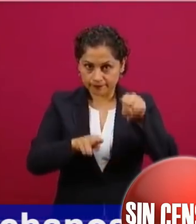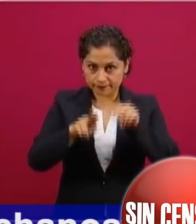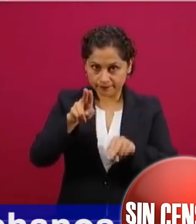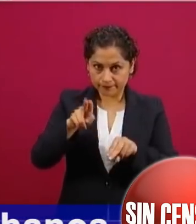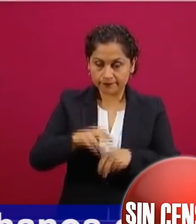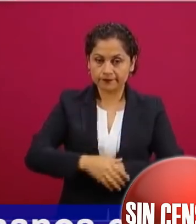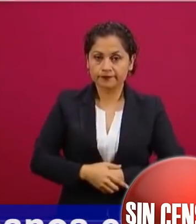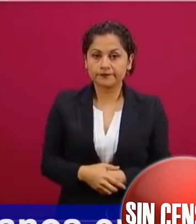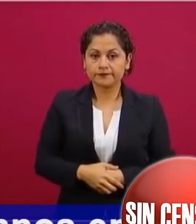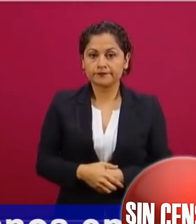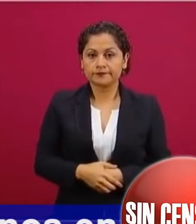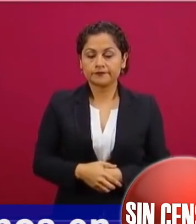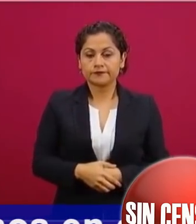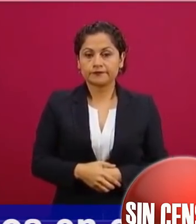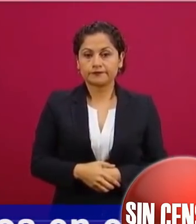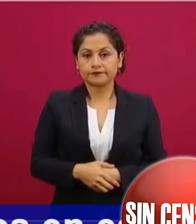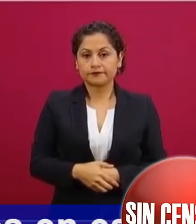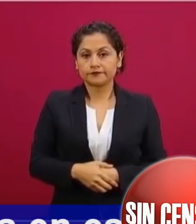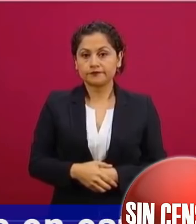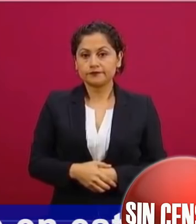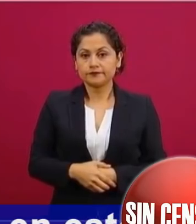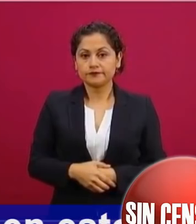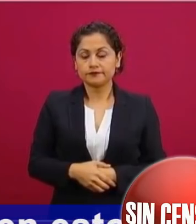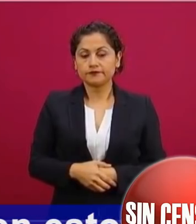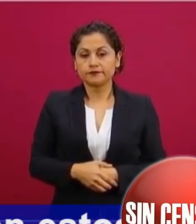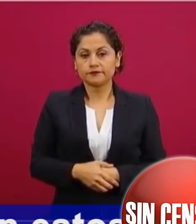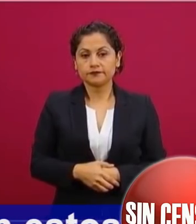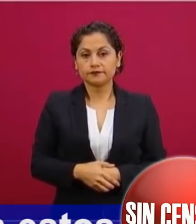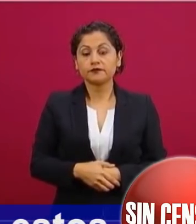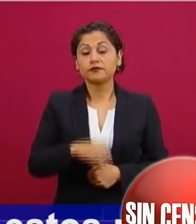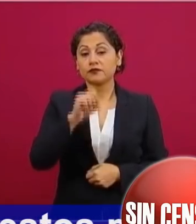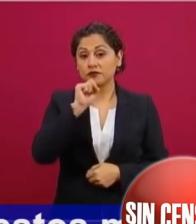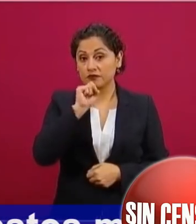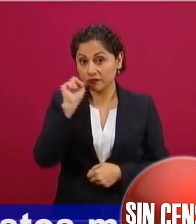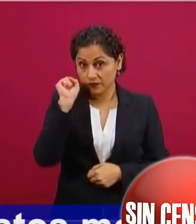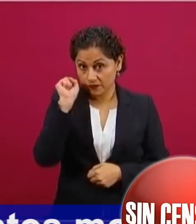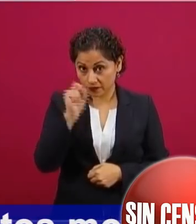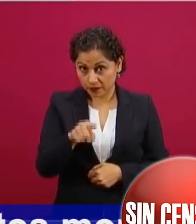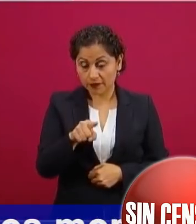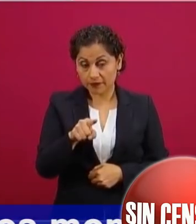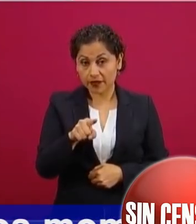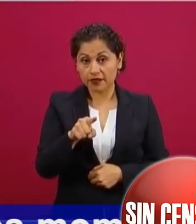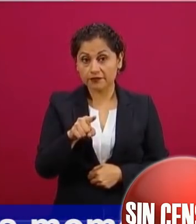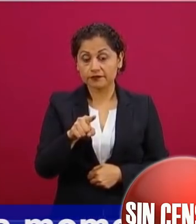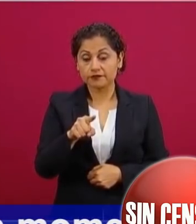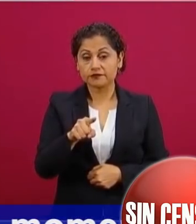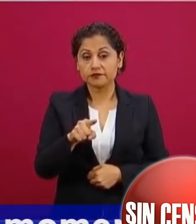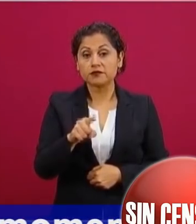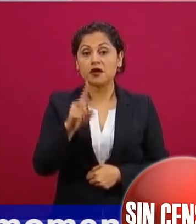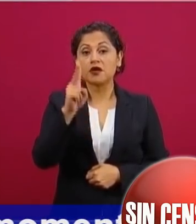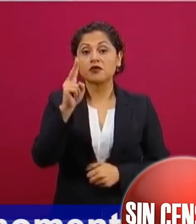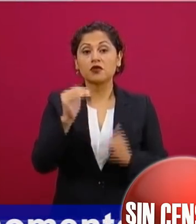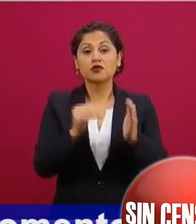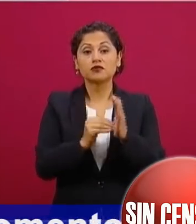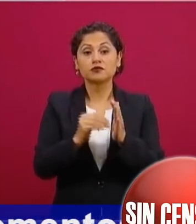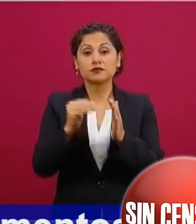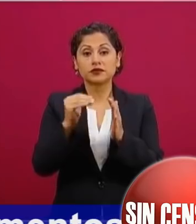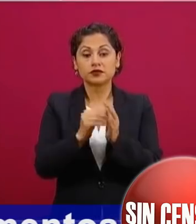Lo mismo, se crearán 2 millones de nuevos